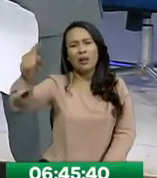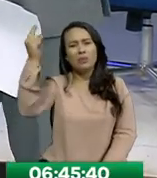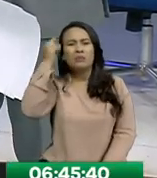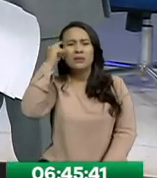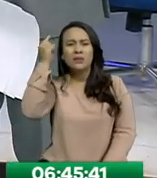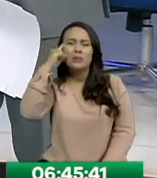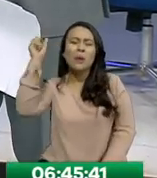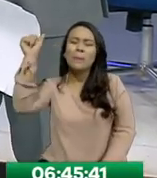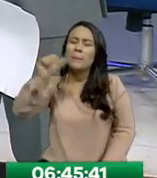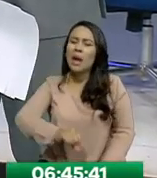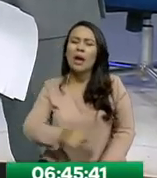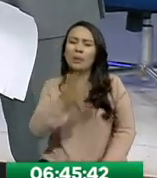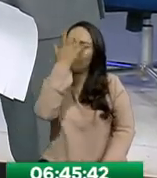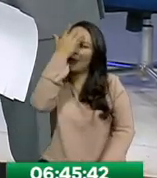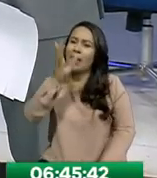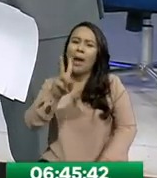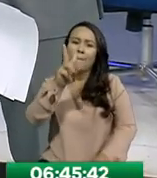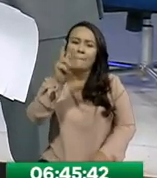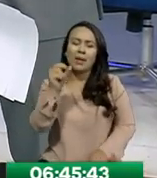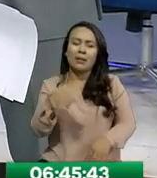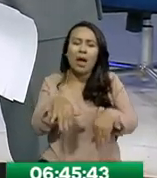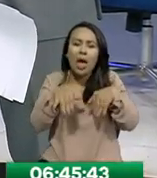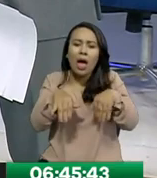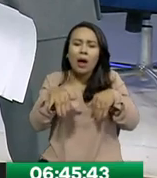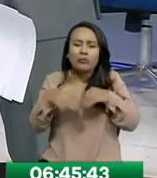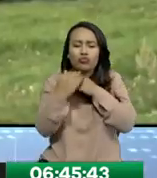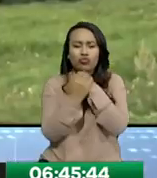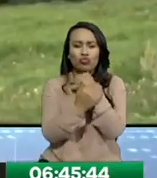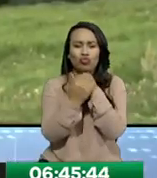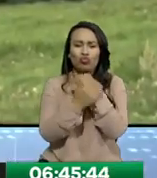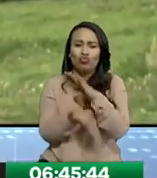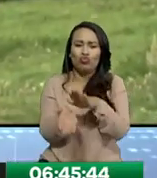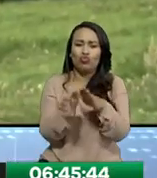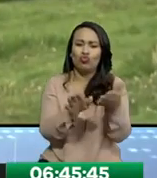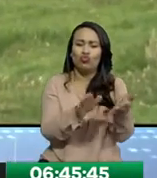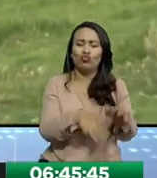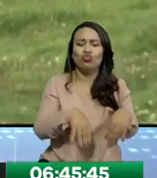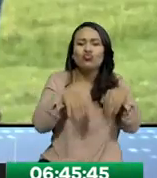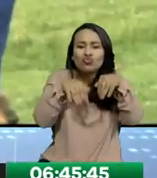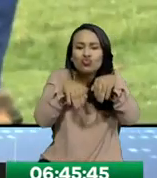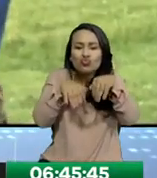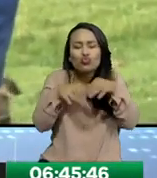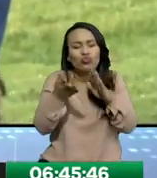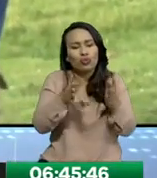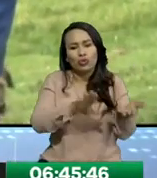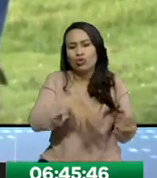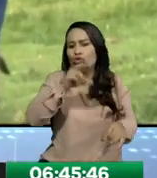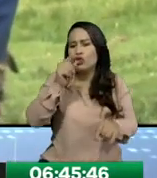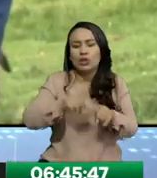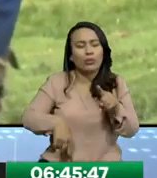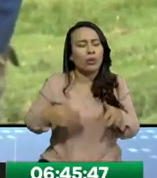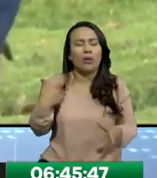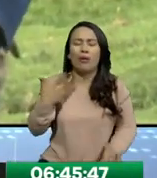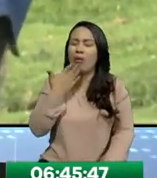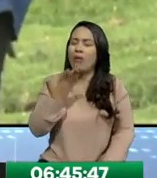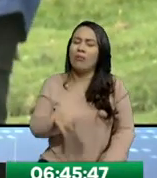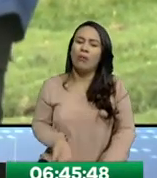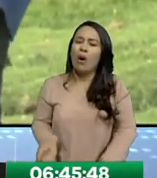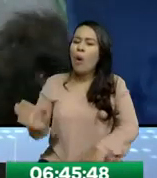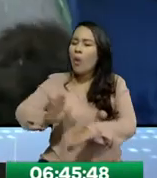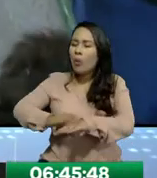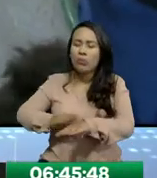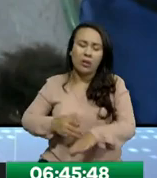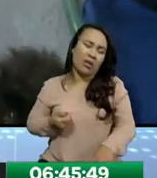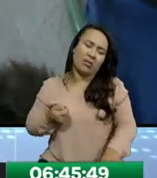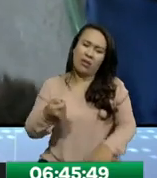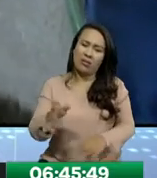pesa la muerte de 20 animalitos, de 20 perritos inocentes, incapaces de poder defenderse ni de